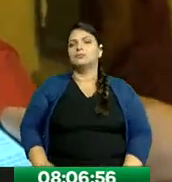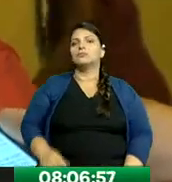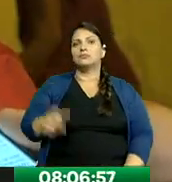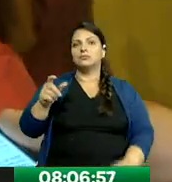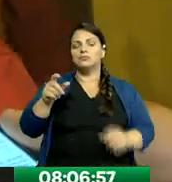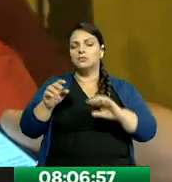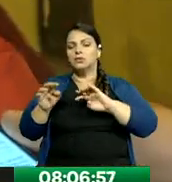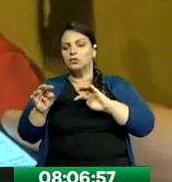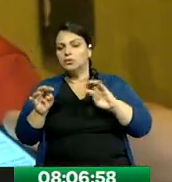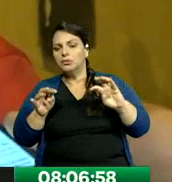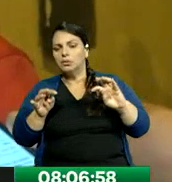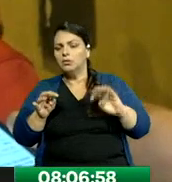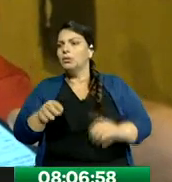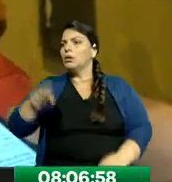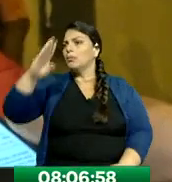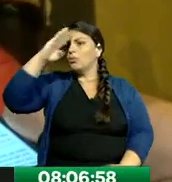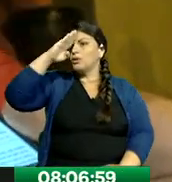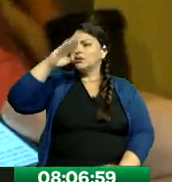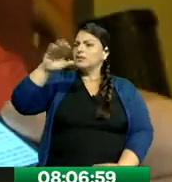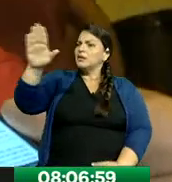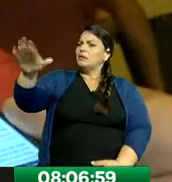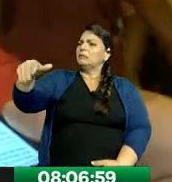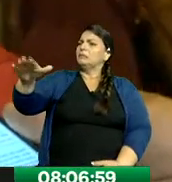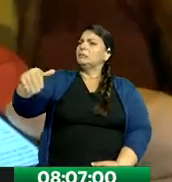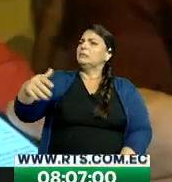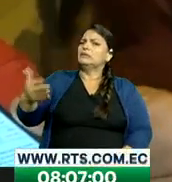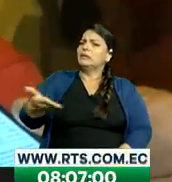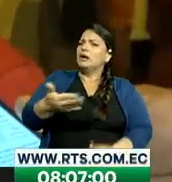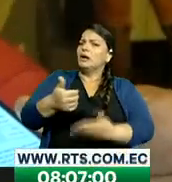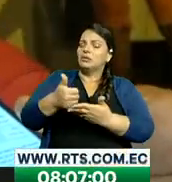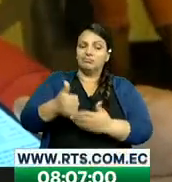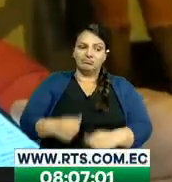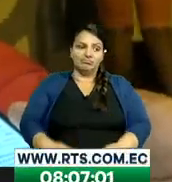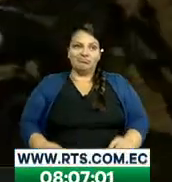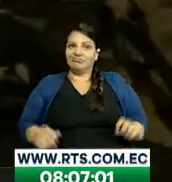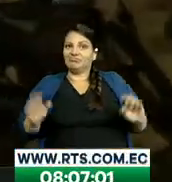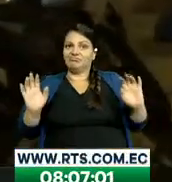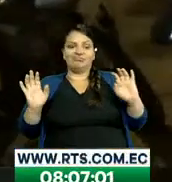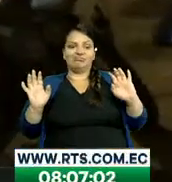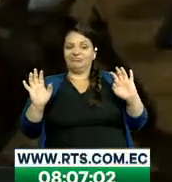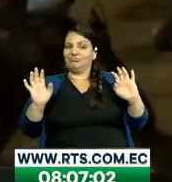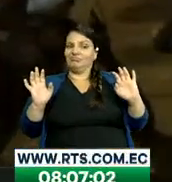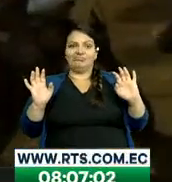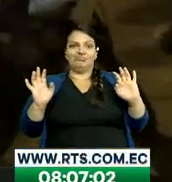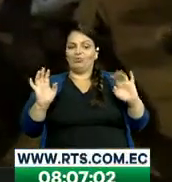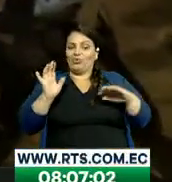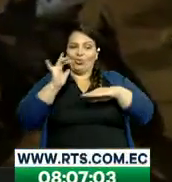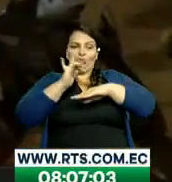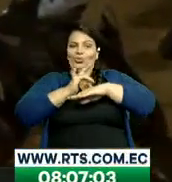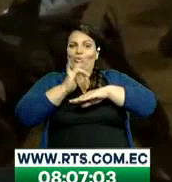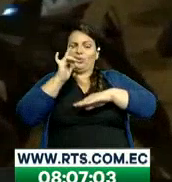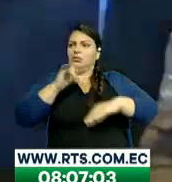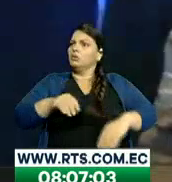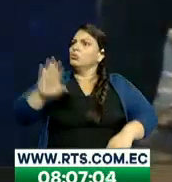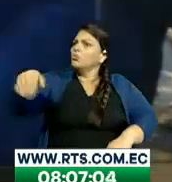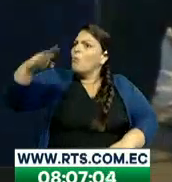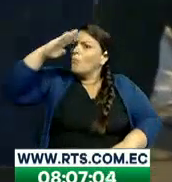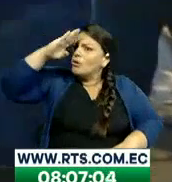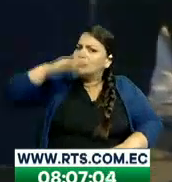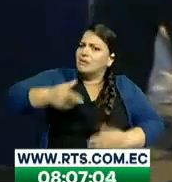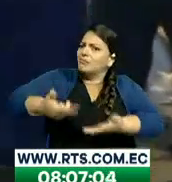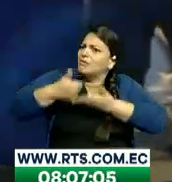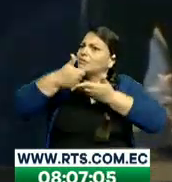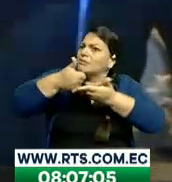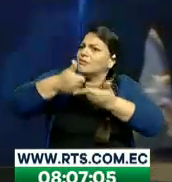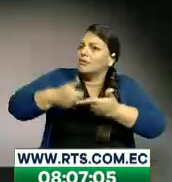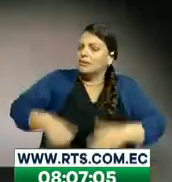tanto insistirle a ellos, ellos hicieron el favor de llevarlo y murió aquí en Coaliza. El autor del crimen está plenamente identificado, confirmó